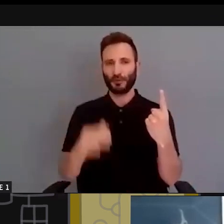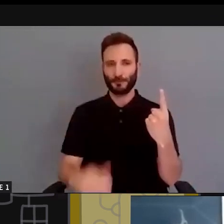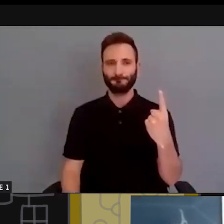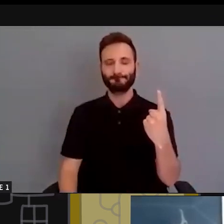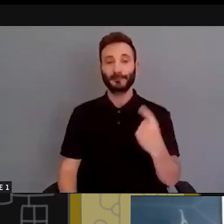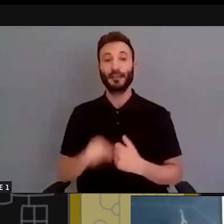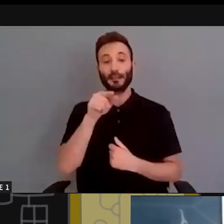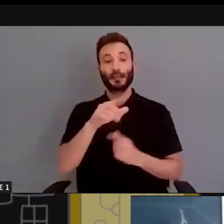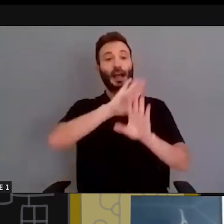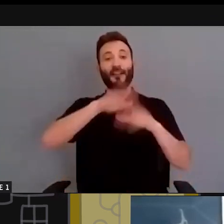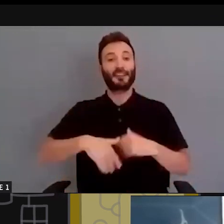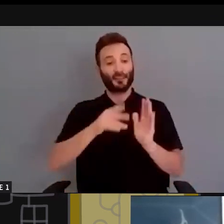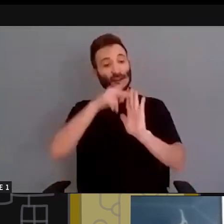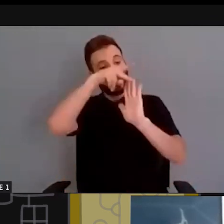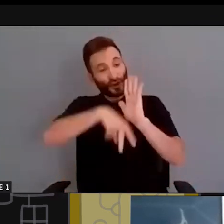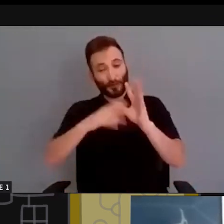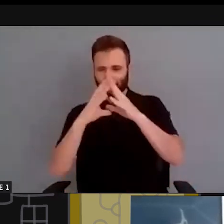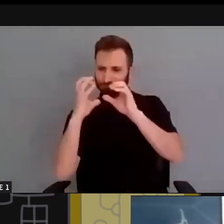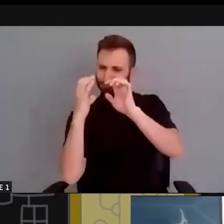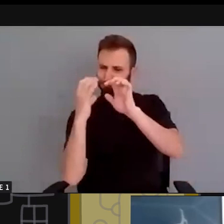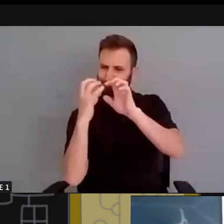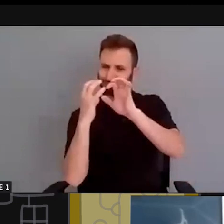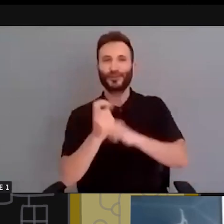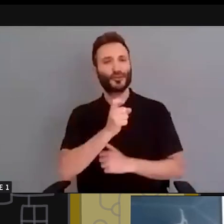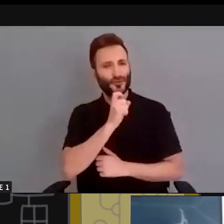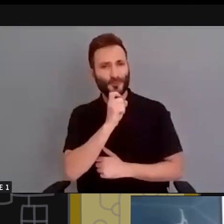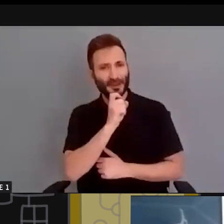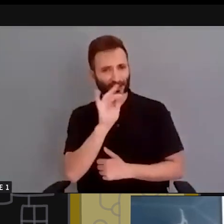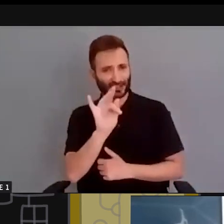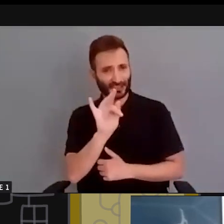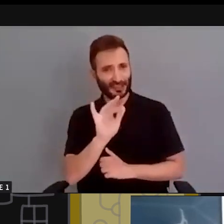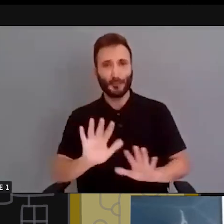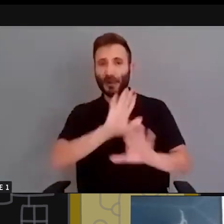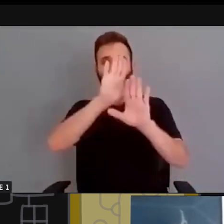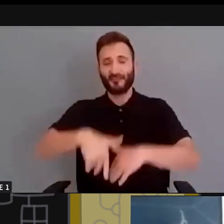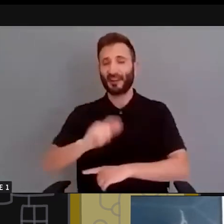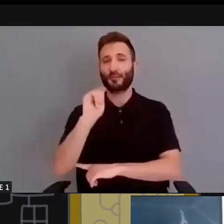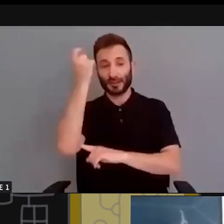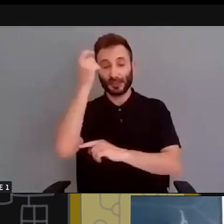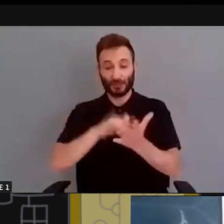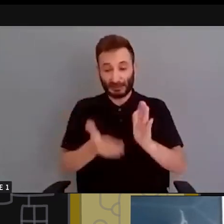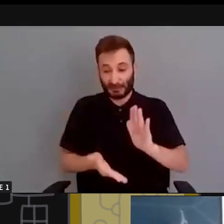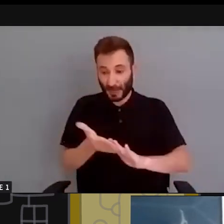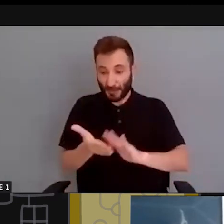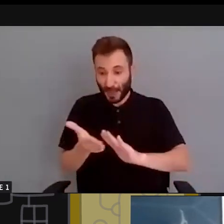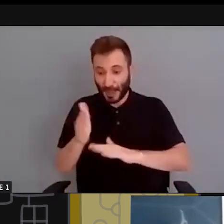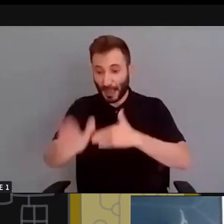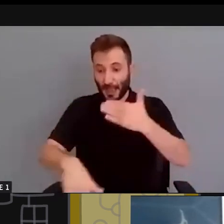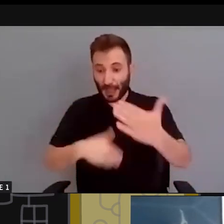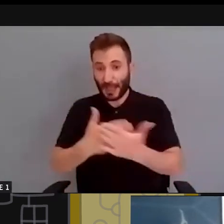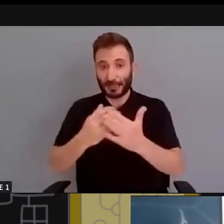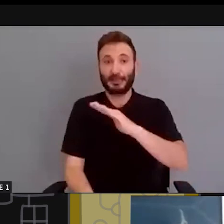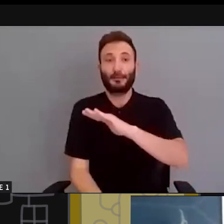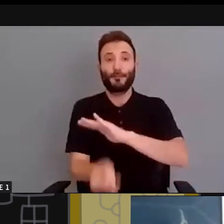sido complicado, pero yo creo que estamos ahí y queda ese último empujón para poder disponer todos